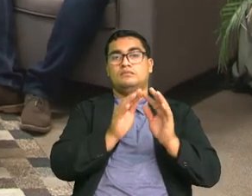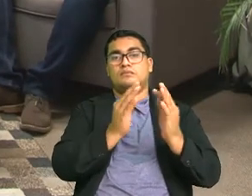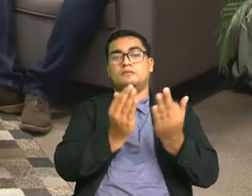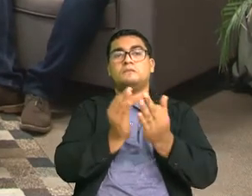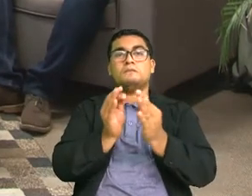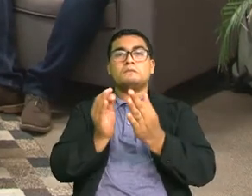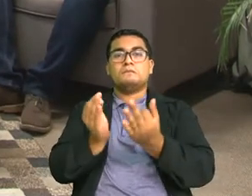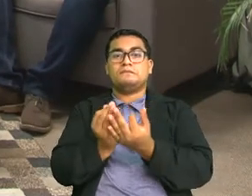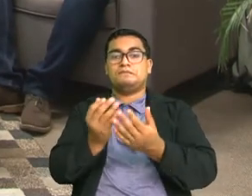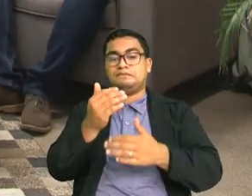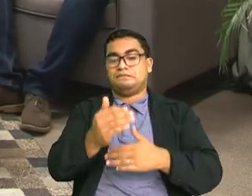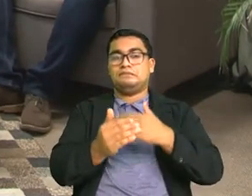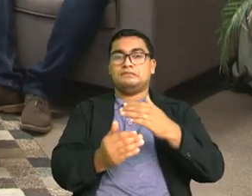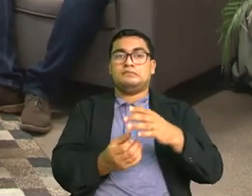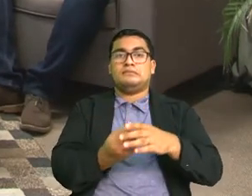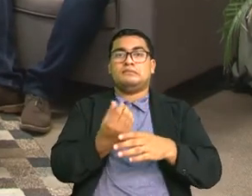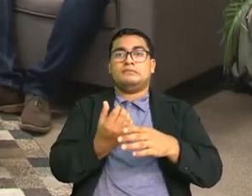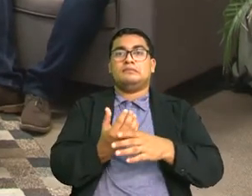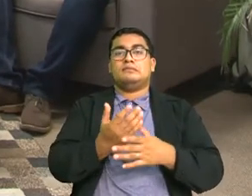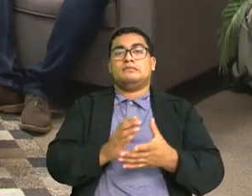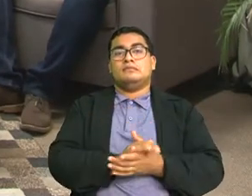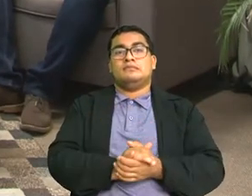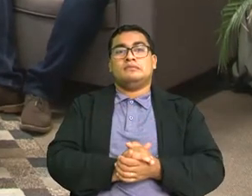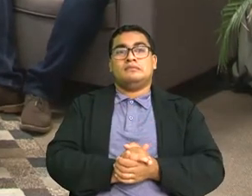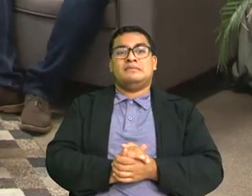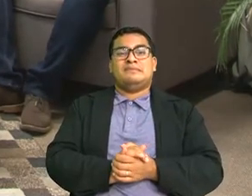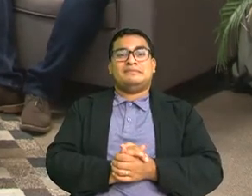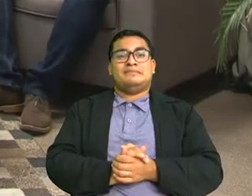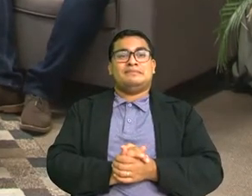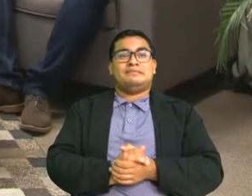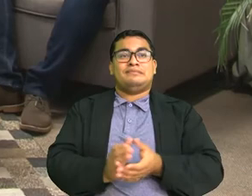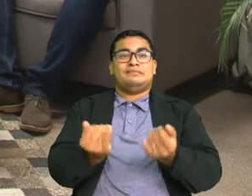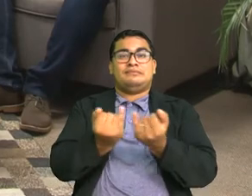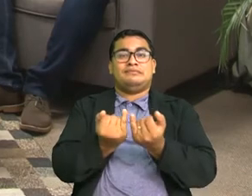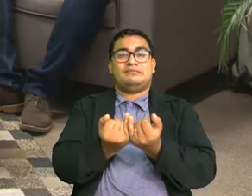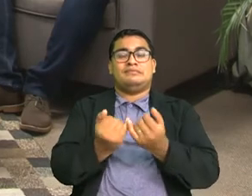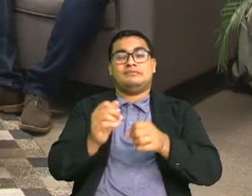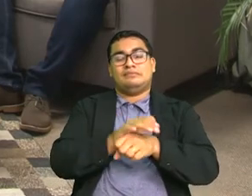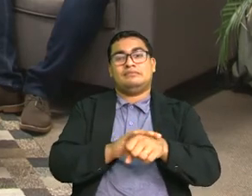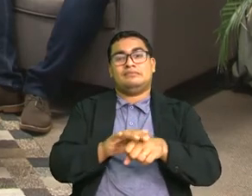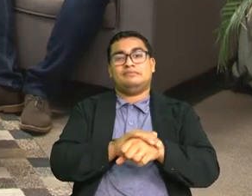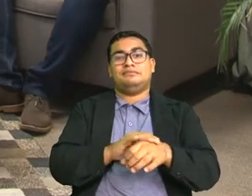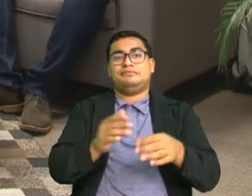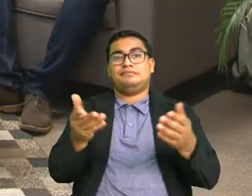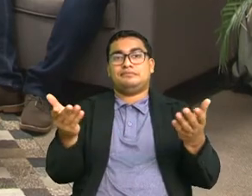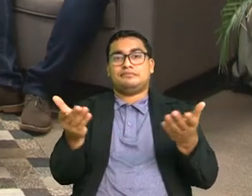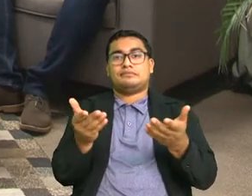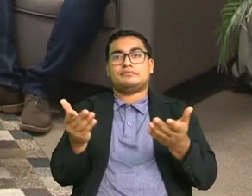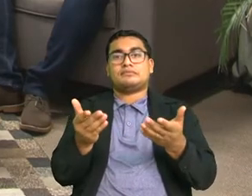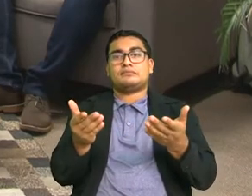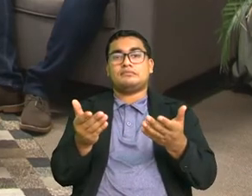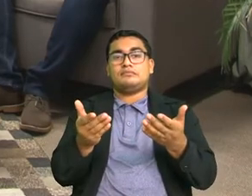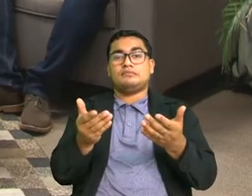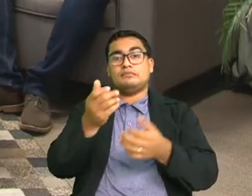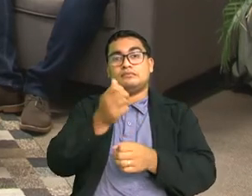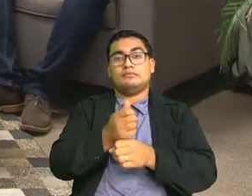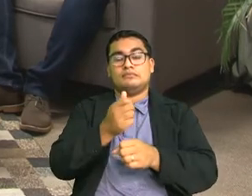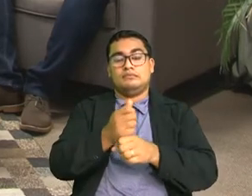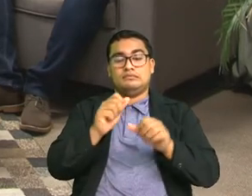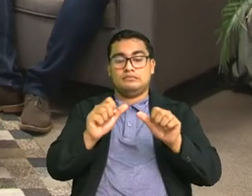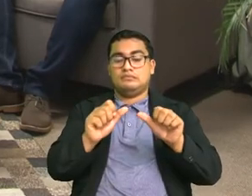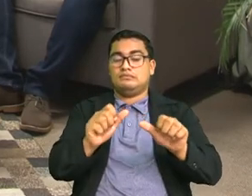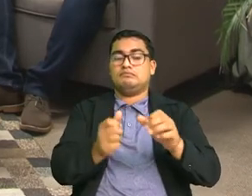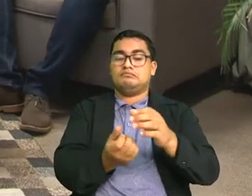todo ese proceso de igual manera nos va a permitir a nosotros también tratar de mantener la calidad de nuestra